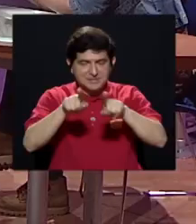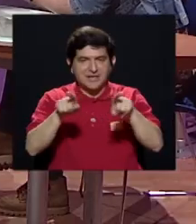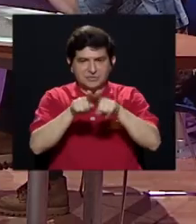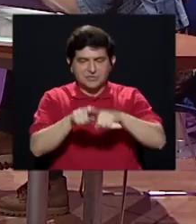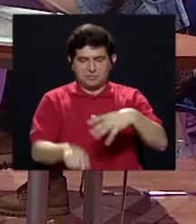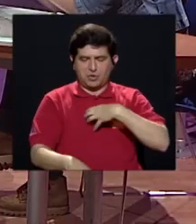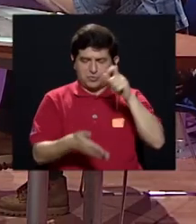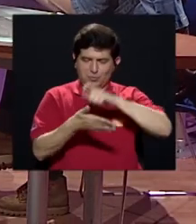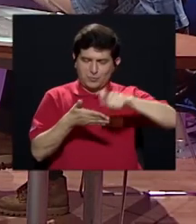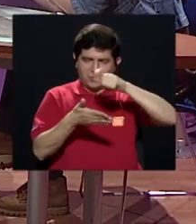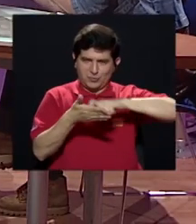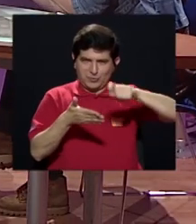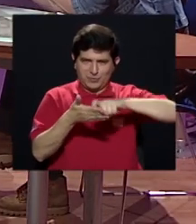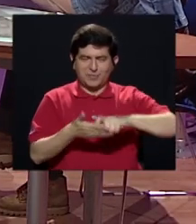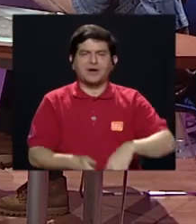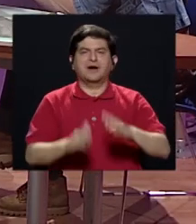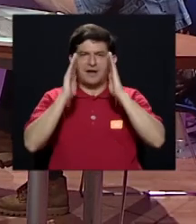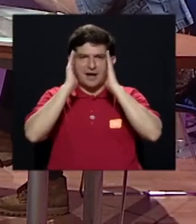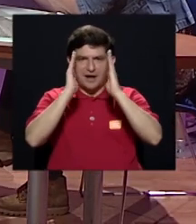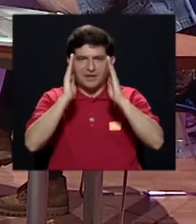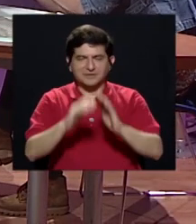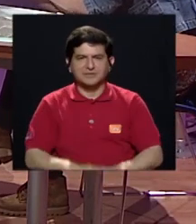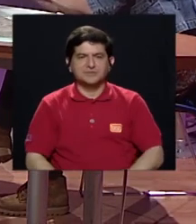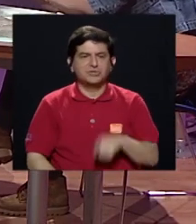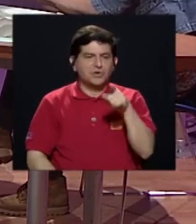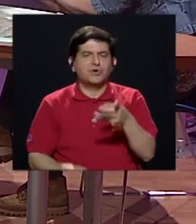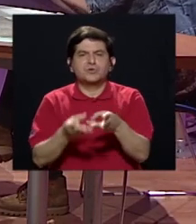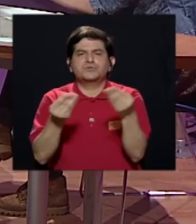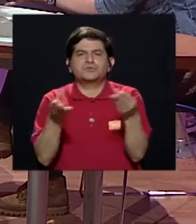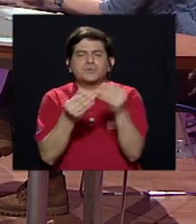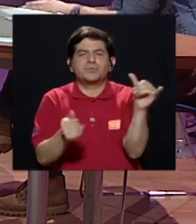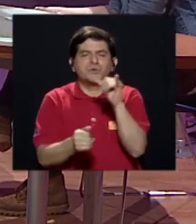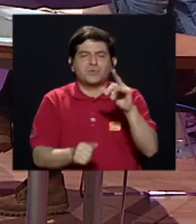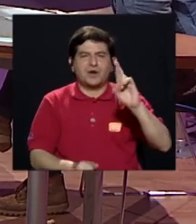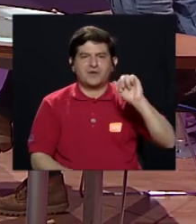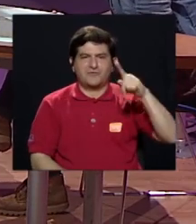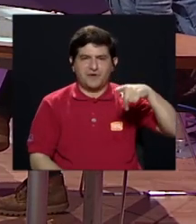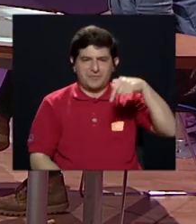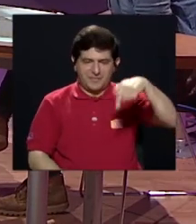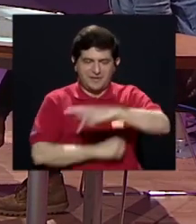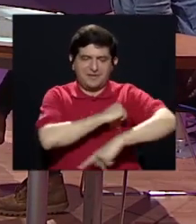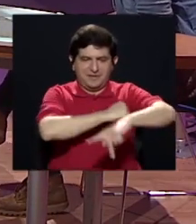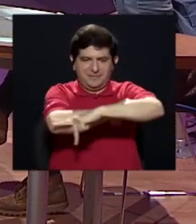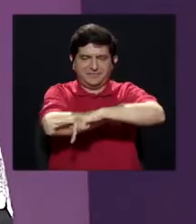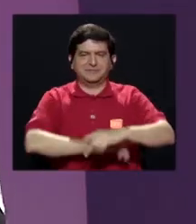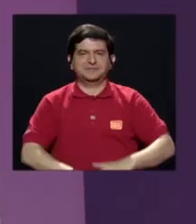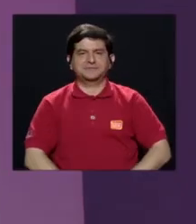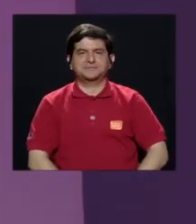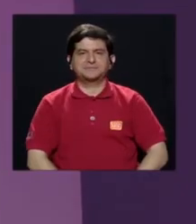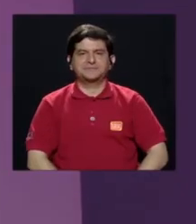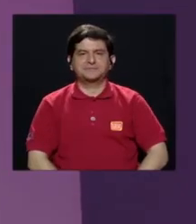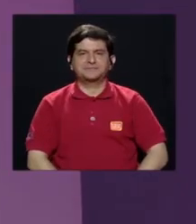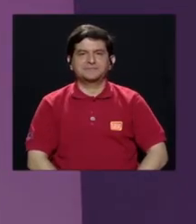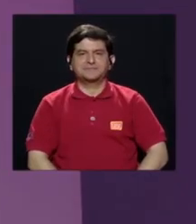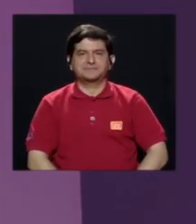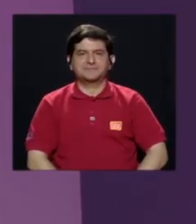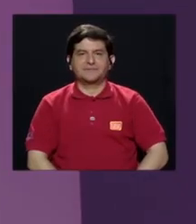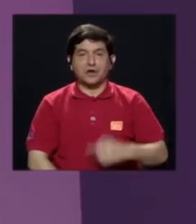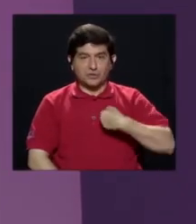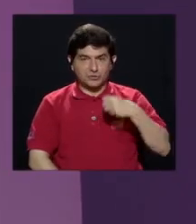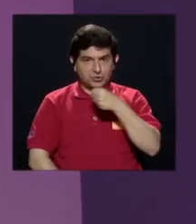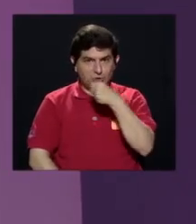su autoría, para que escuchemos cómo es que se produce también rap acá en nuestro país. Claro, bueno, yo voy a cantar una canción a